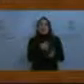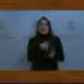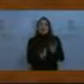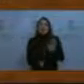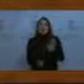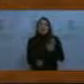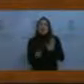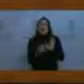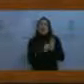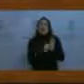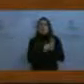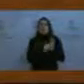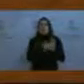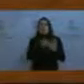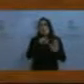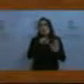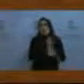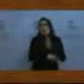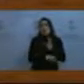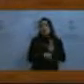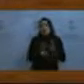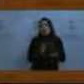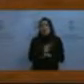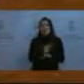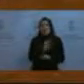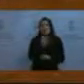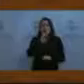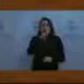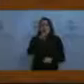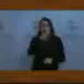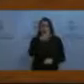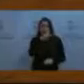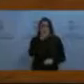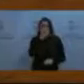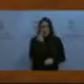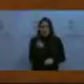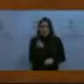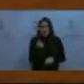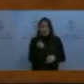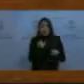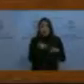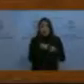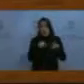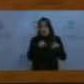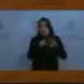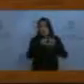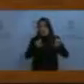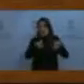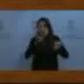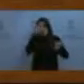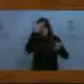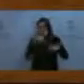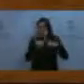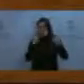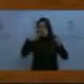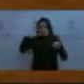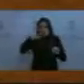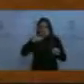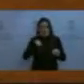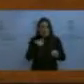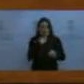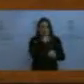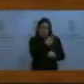de la necesaria y urgente reestructuración de SOGEPSA en empresa de titularidad exclusivamente pública. Mire, yo le voy a decir una cosa al señor